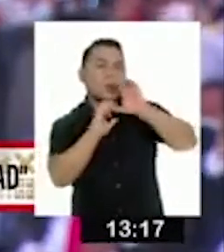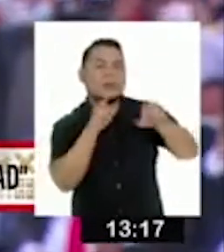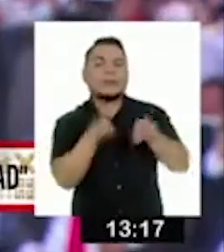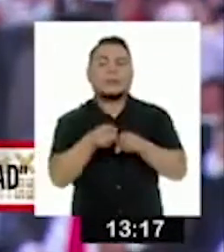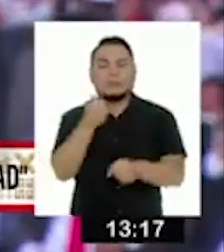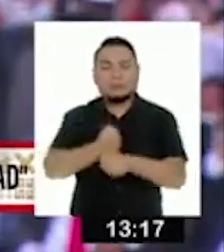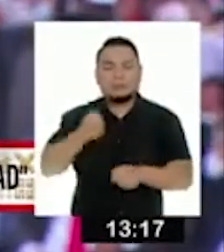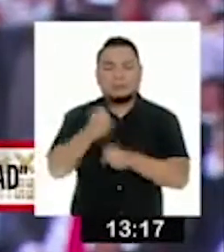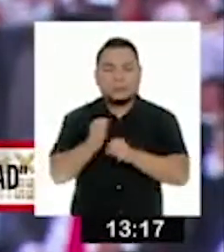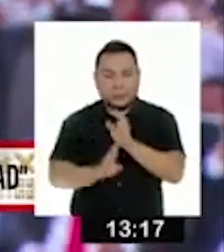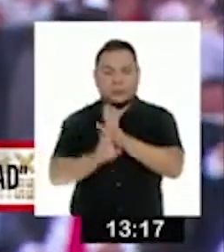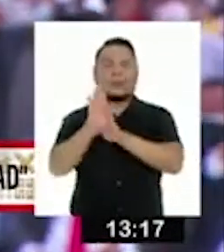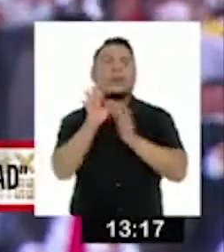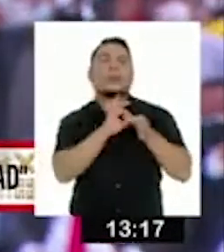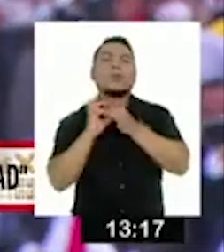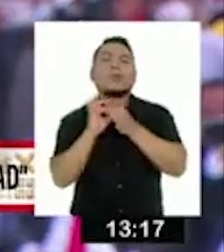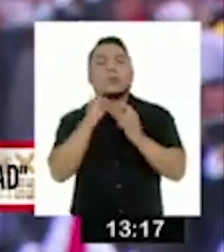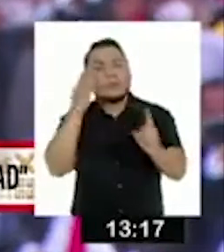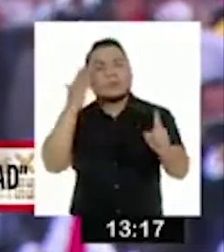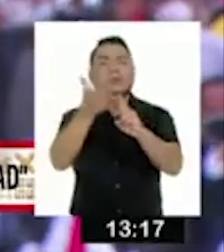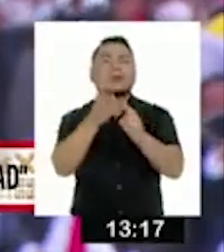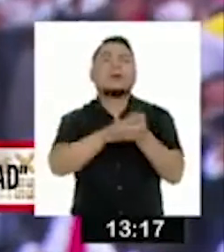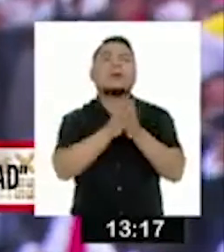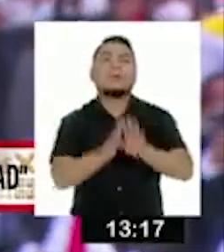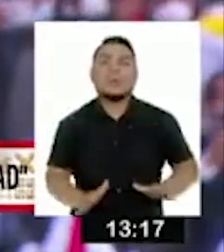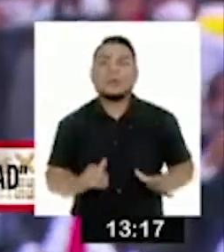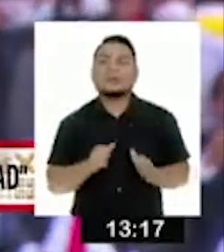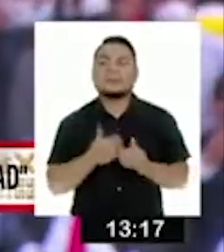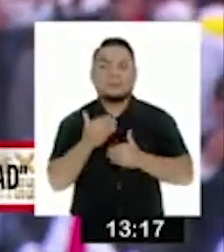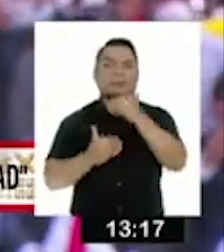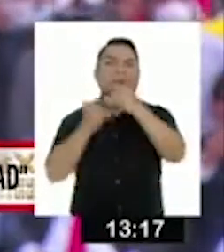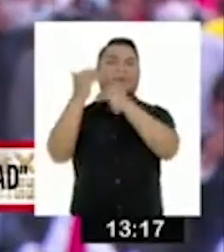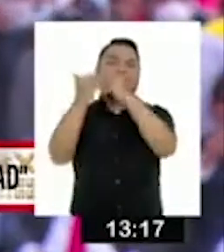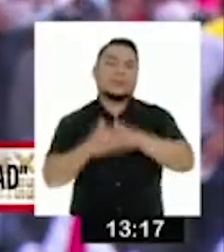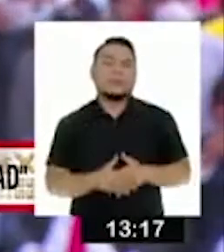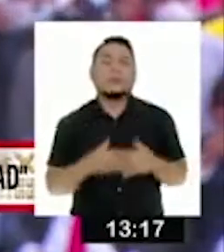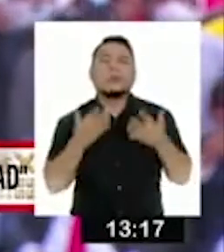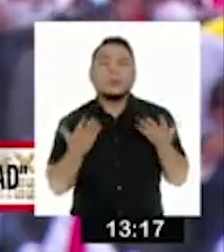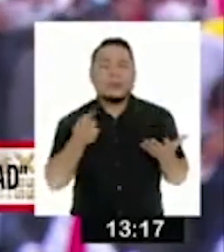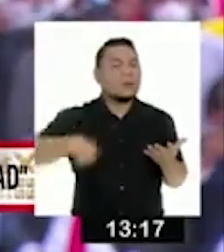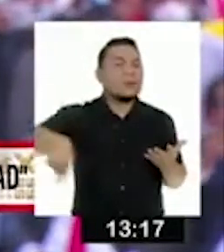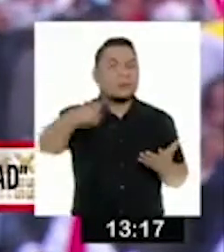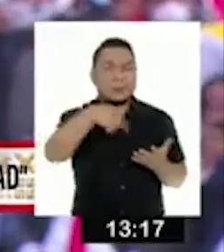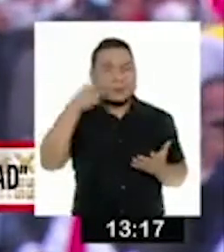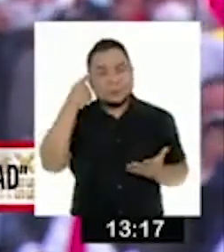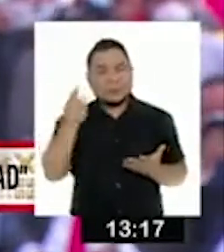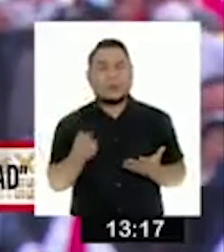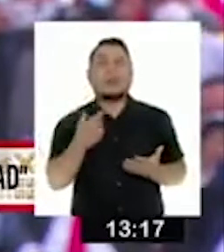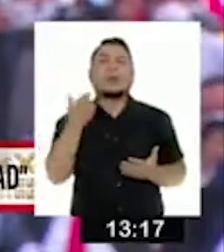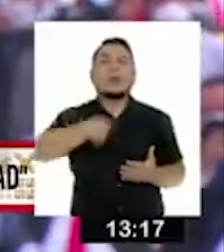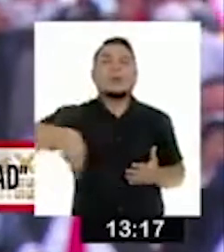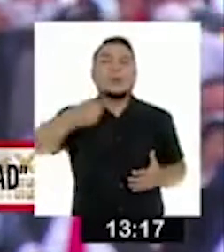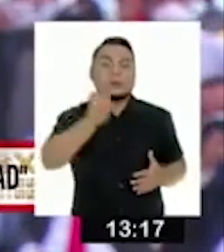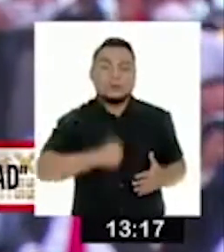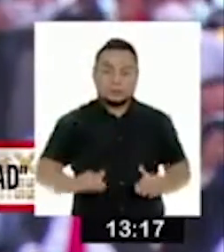construir juntos el camino de paz y prosperidad por donde irán los pasos de nuestros